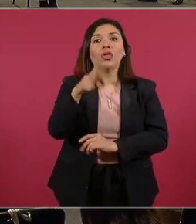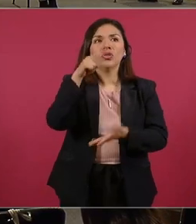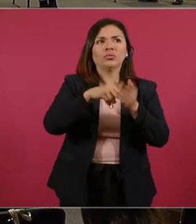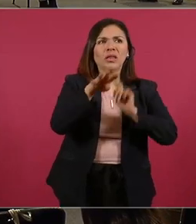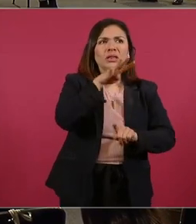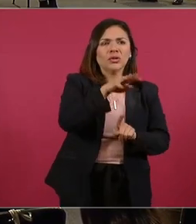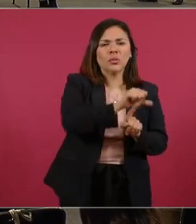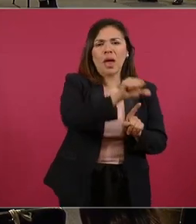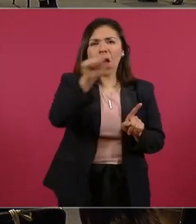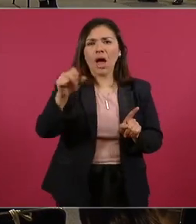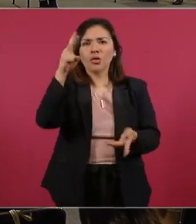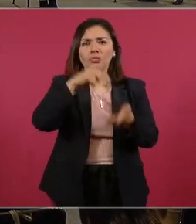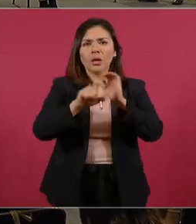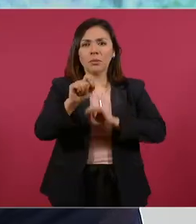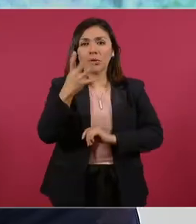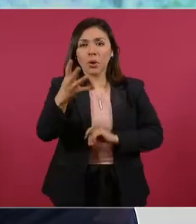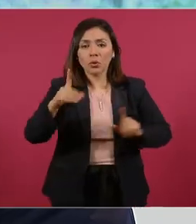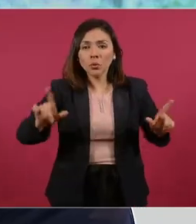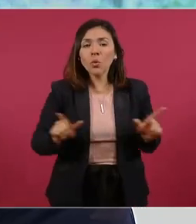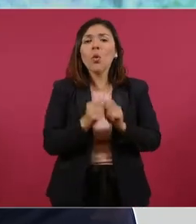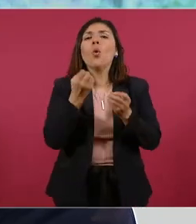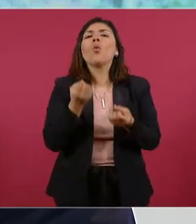al 2024 de